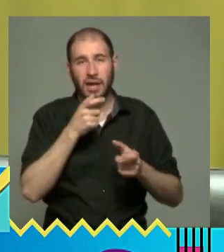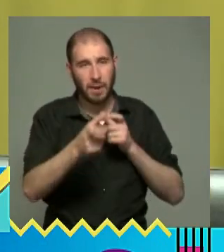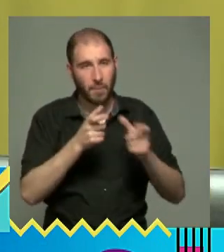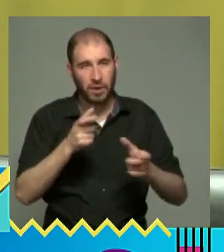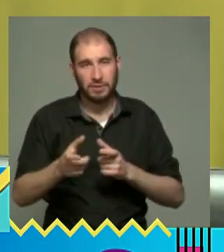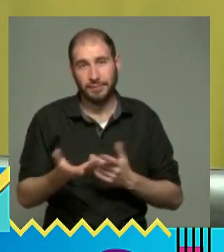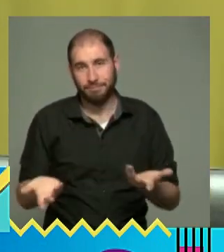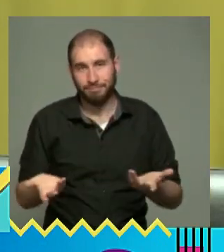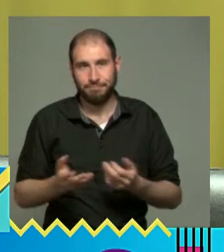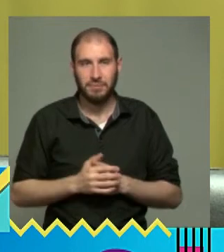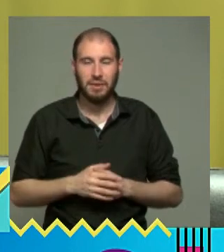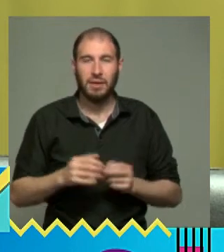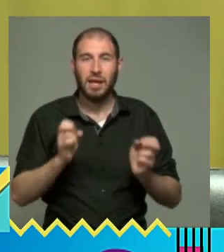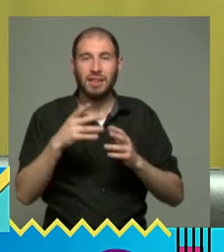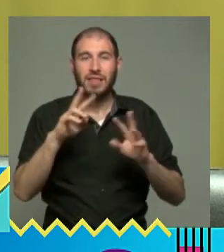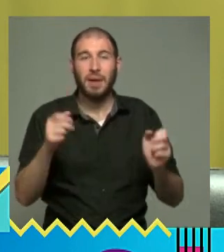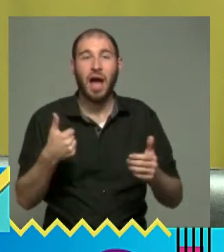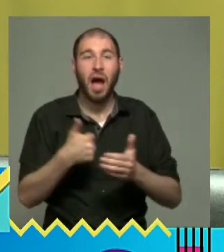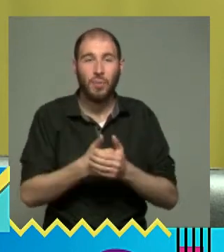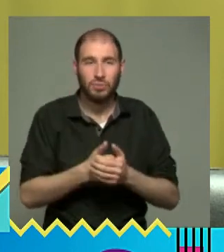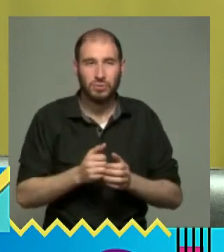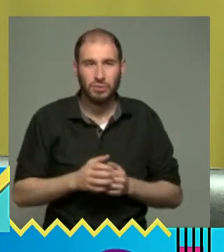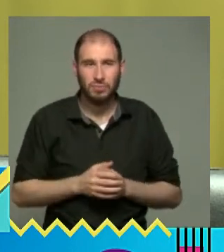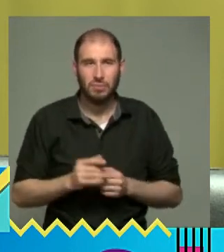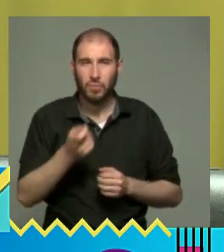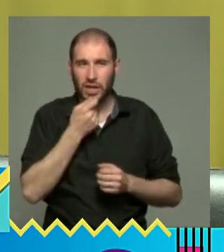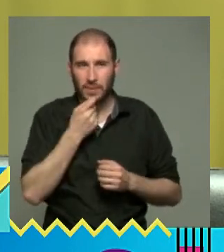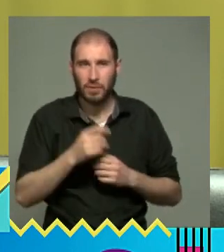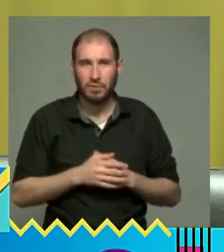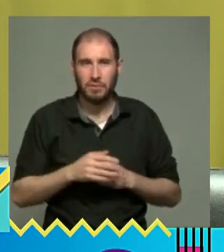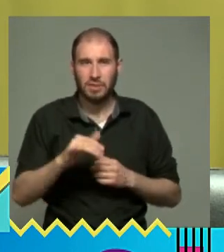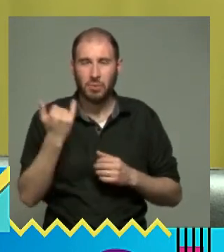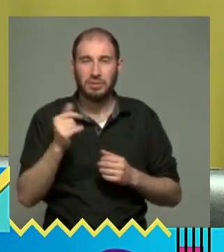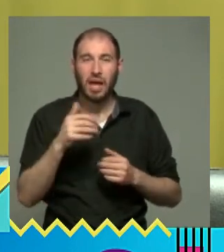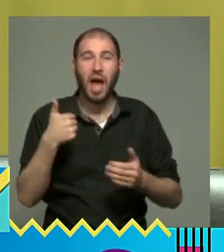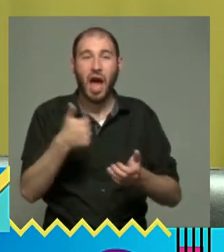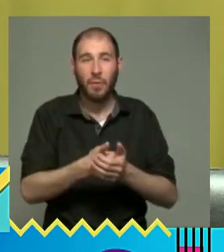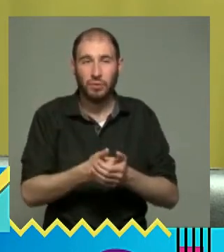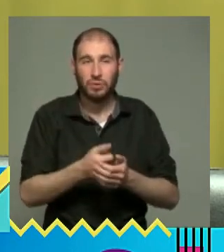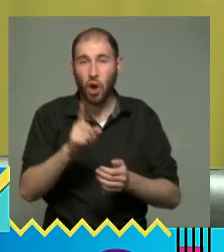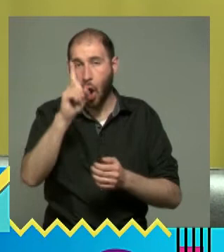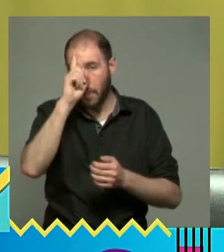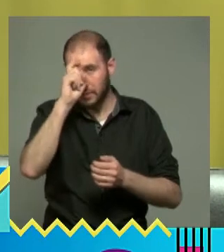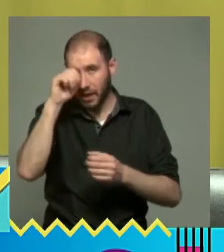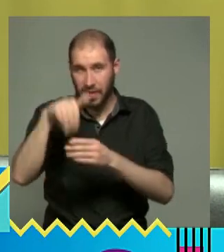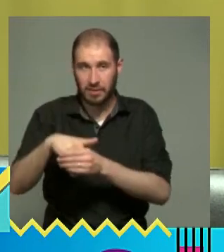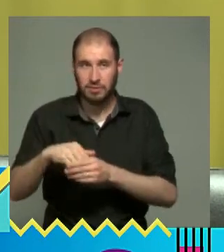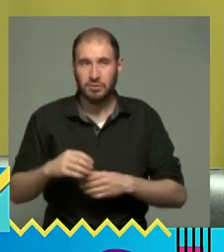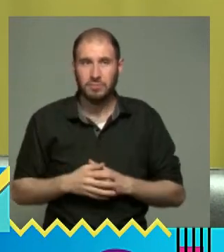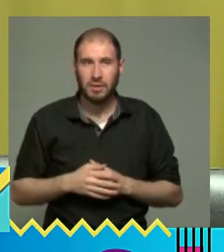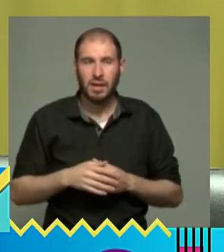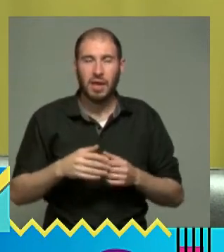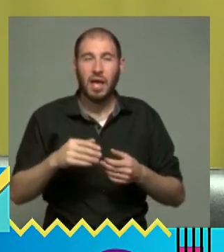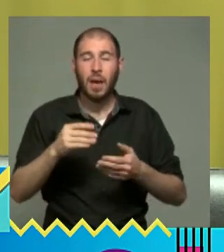respuesta a los casos de abuso que nombrabas vos, tenemos por ejemplo que si uno se entera de un caso de abuso sexual en un hospital, se le hace un